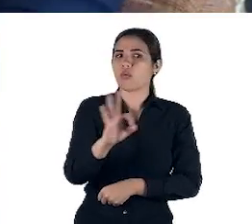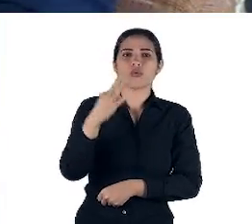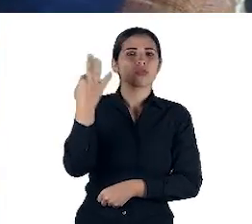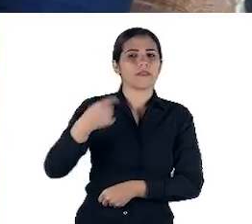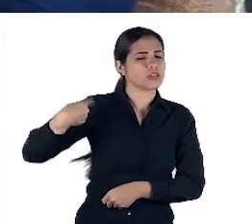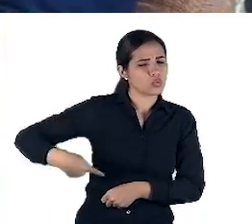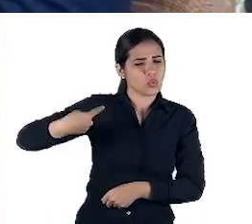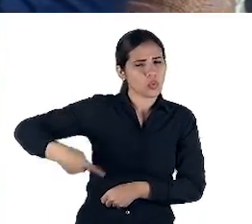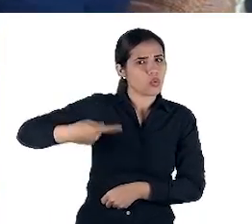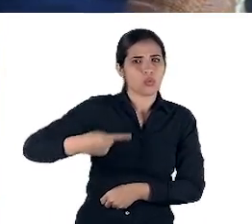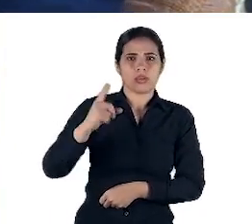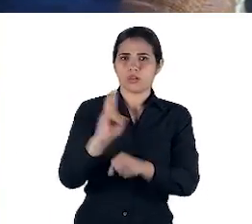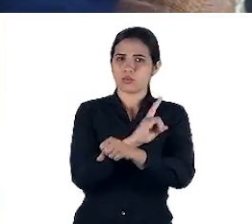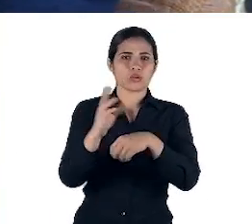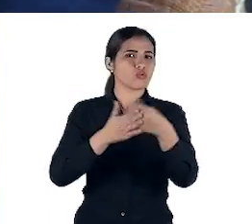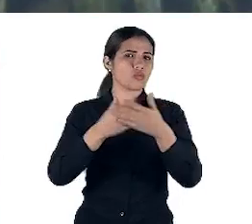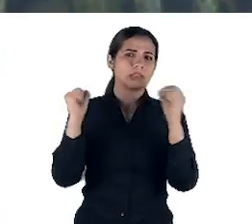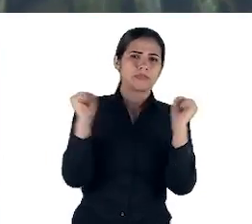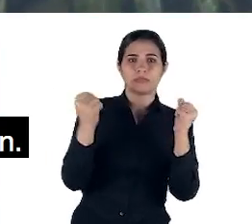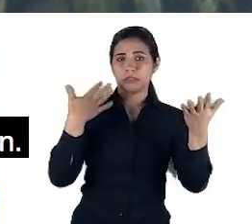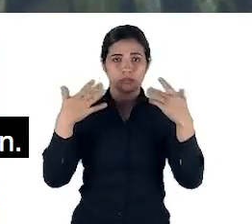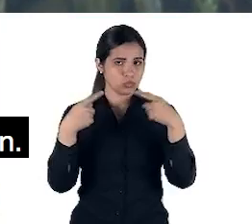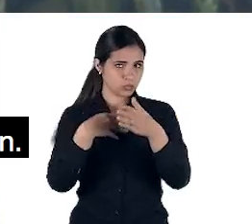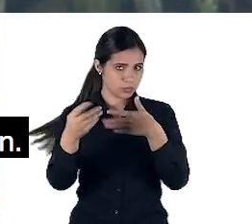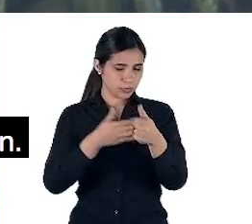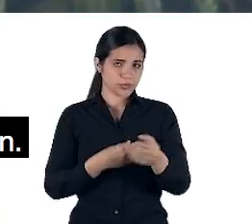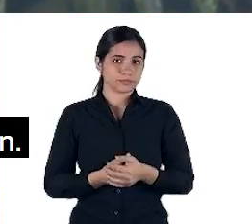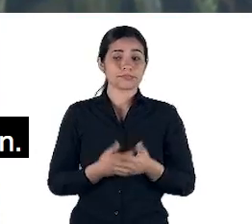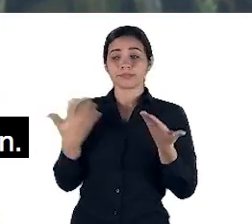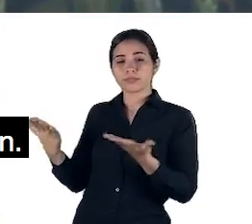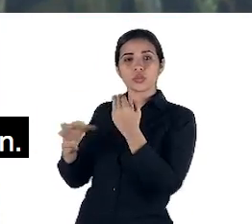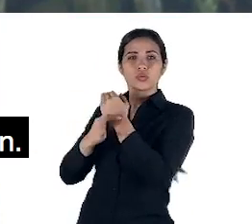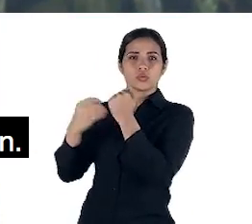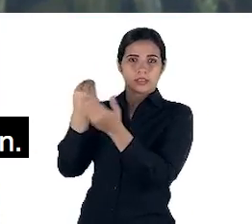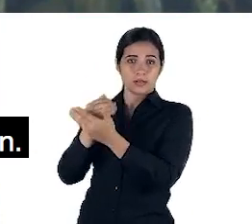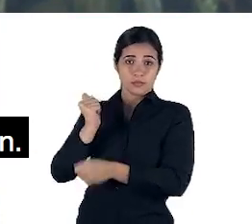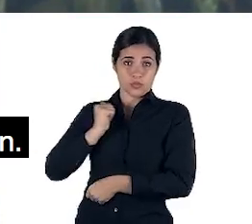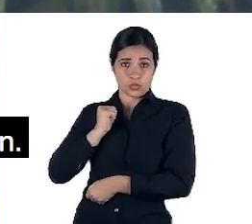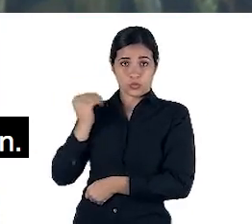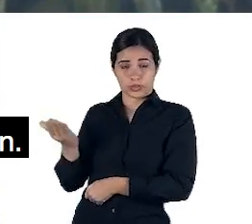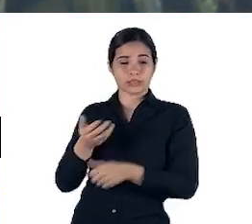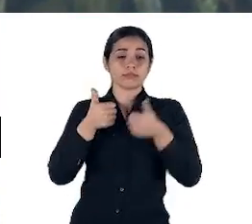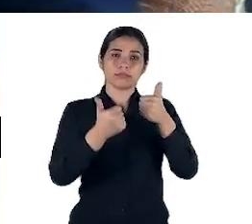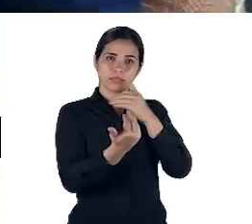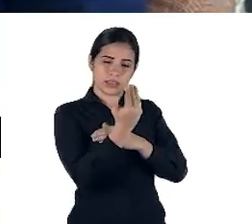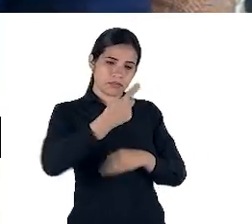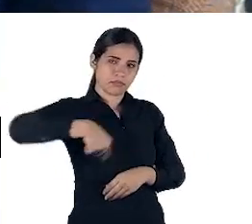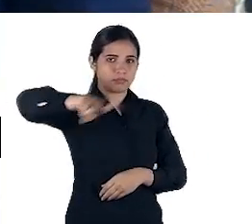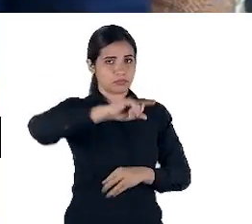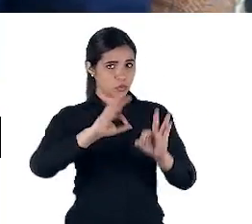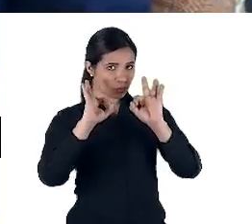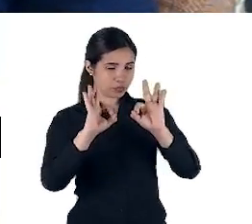Está con nosotros la pediatra María Antonia Florentín. ¿Cómo estás, doctora? Gracias por acompañarnos. Muy bien, Toto. Muy buen día para todos también. Bueno,